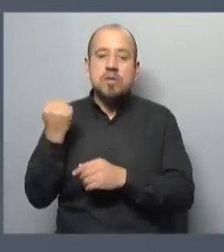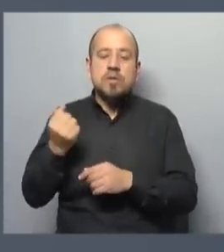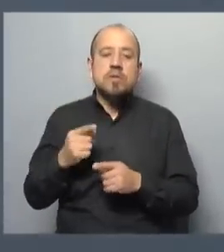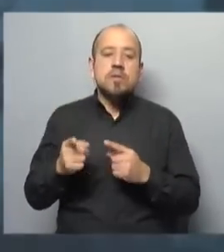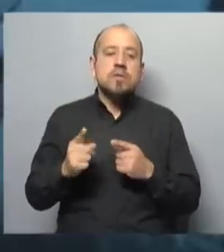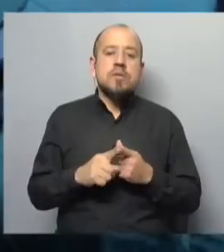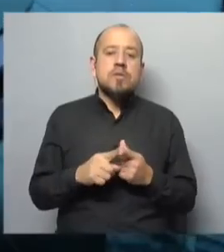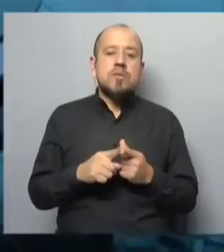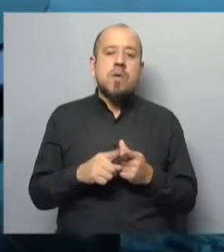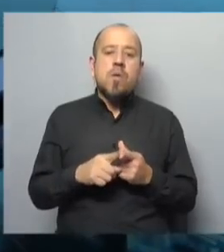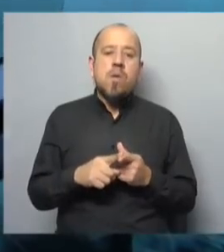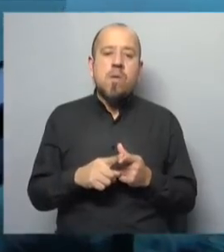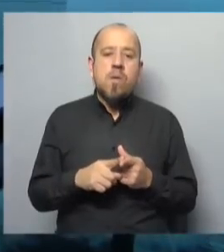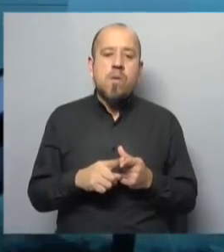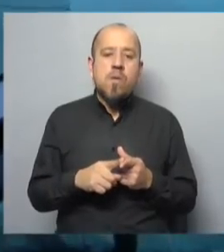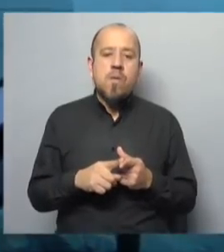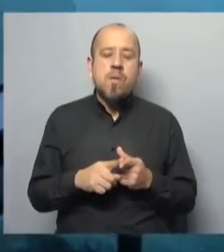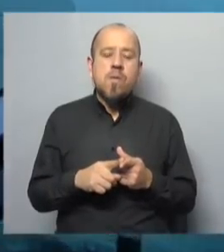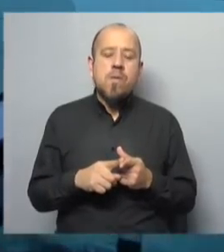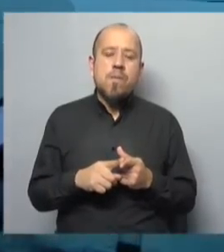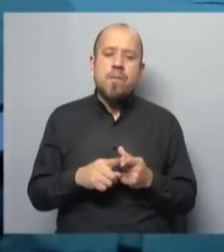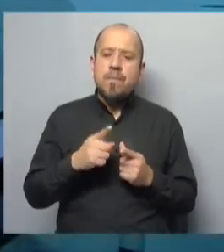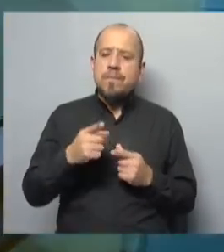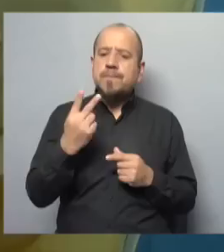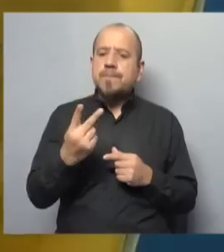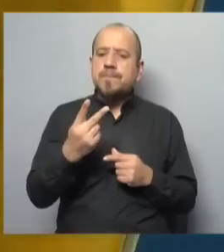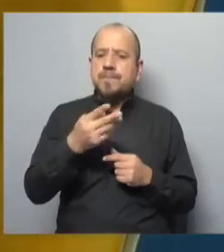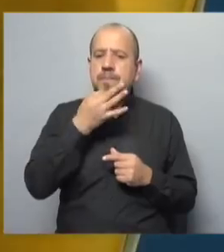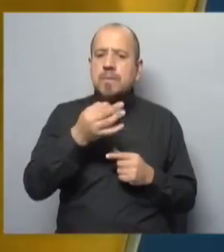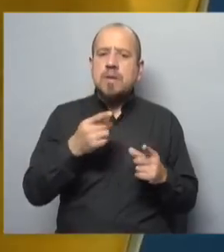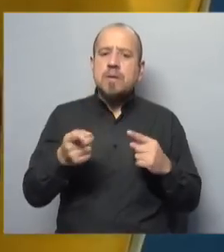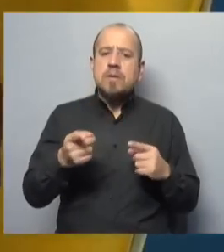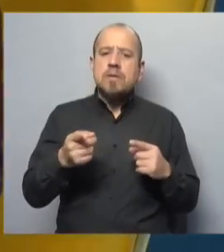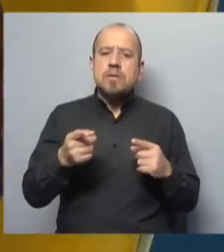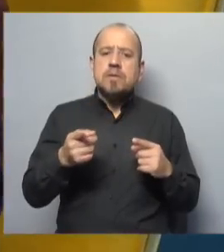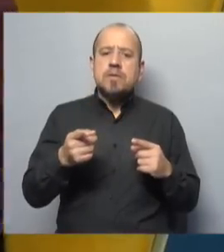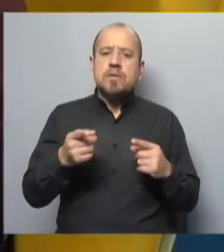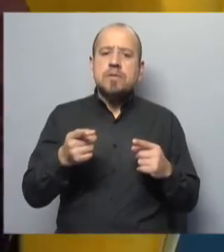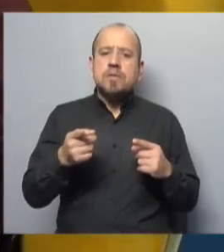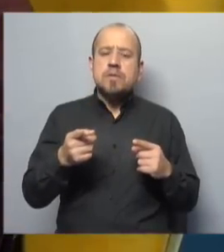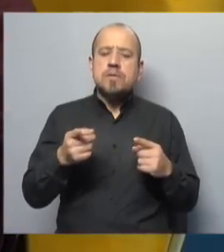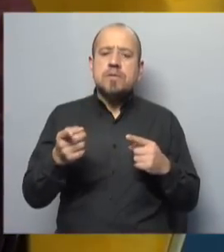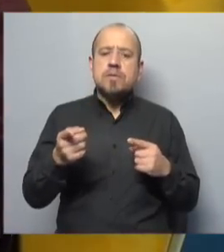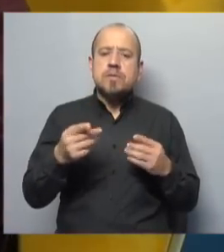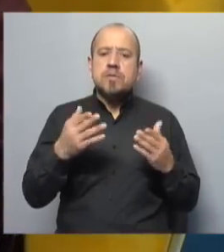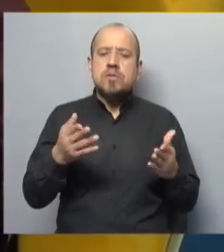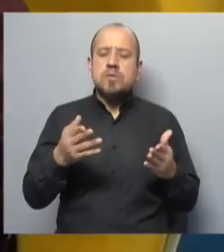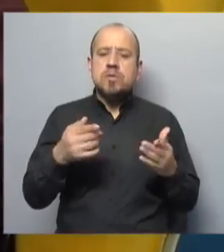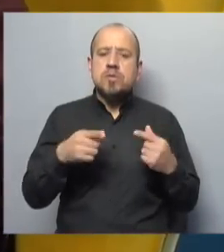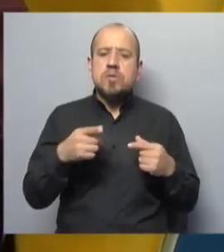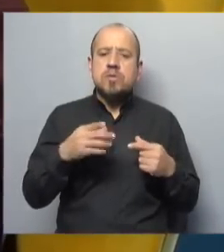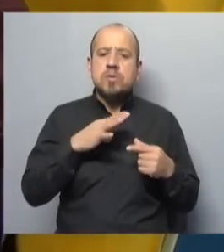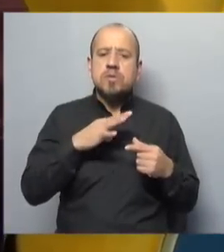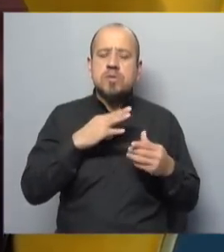de tus recientes tías bueno los dos se siente que tuvieron esa que tú tuviste ese encuentro donde se